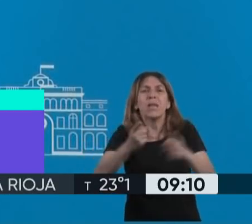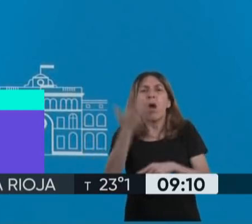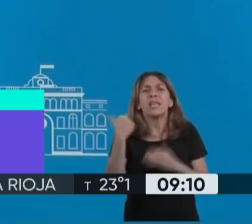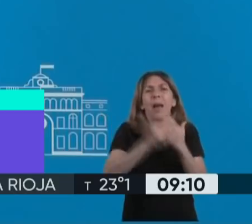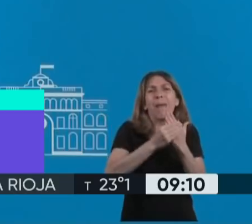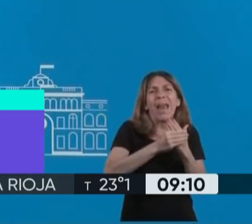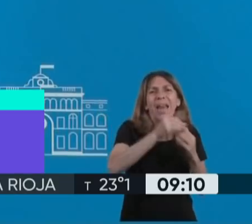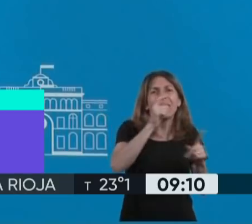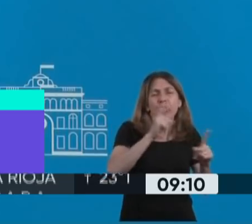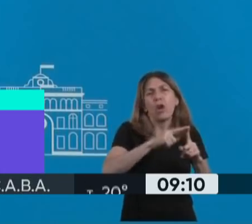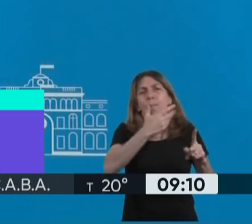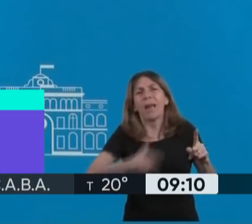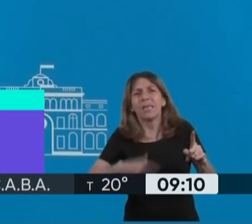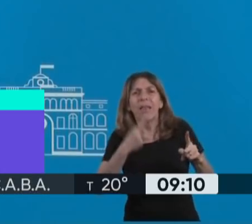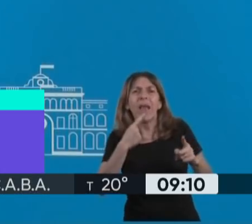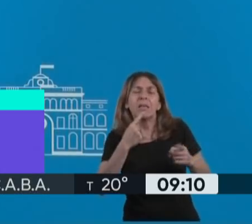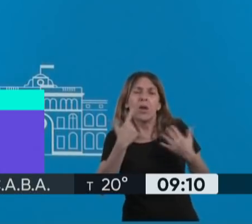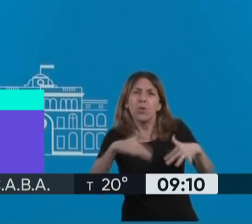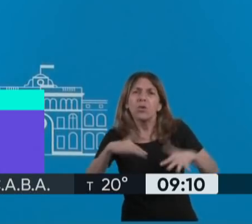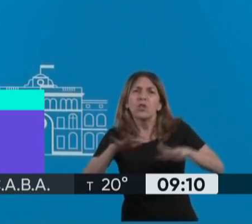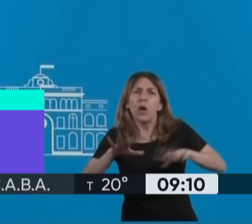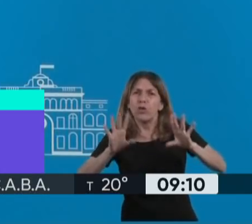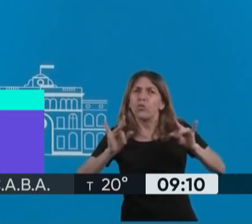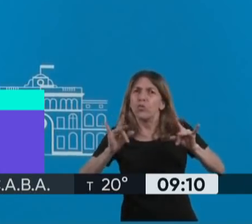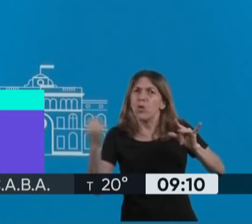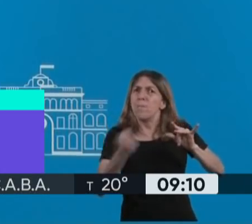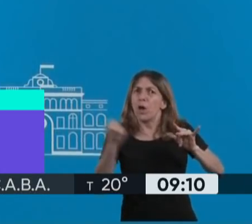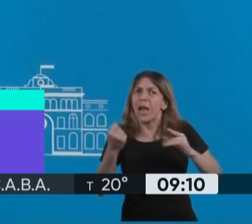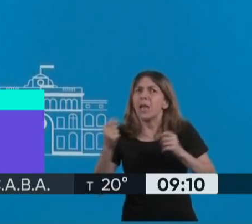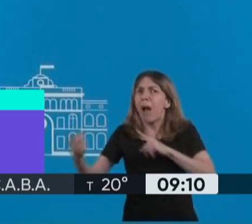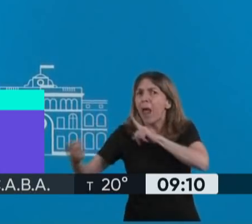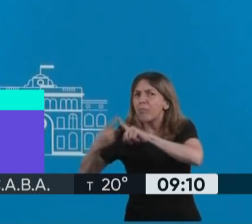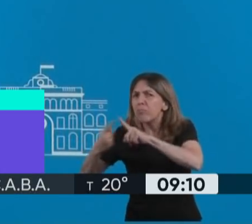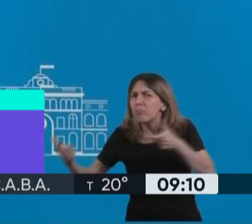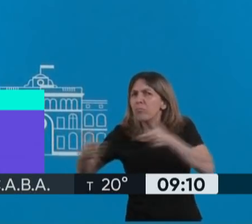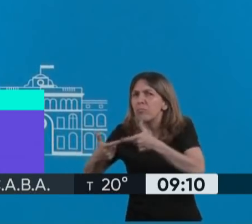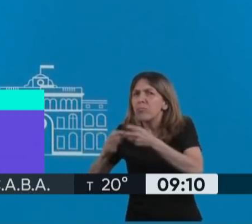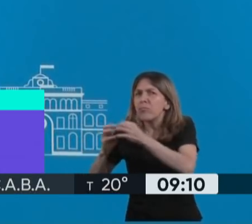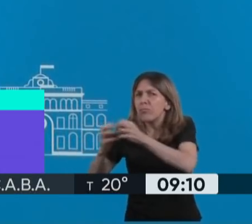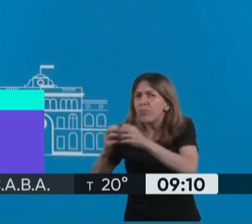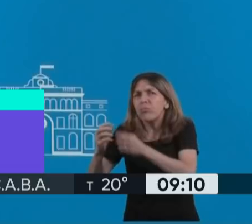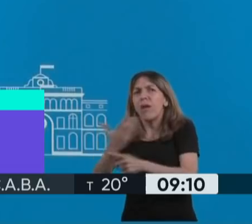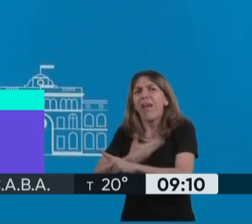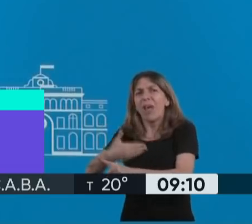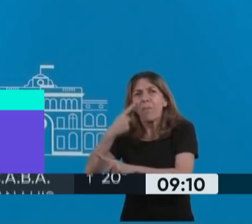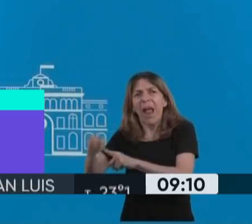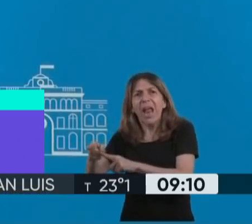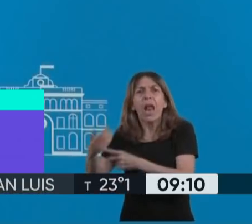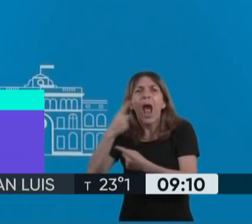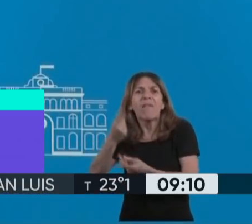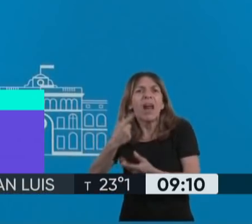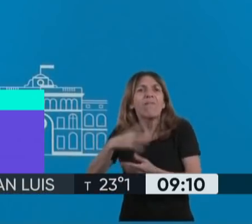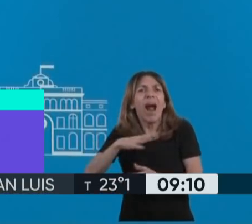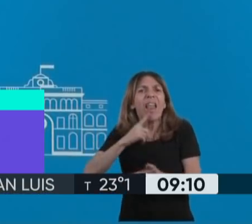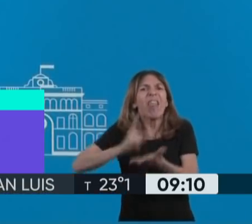estamos en un punto crucial de la negociación con el Fondo Monetario Internacional, donde lo que hay que definir es si vamos a llevar adelante